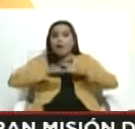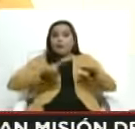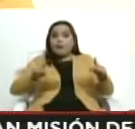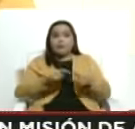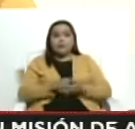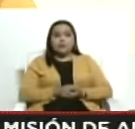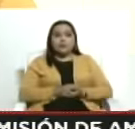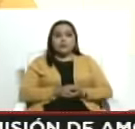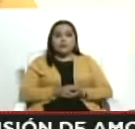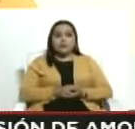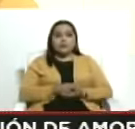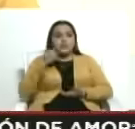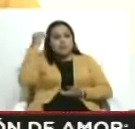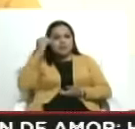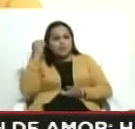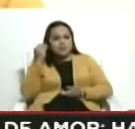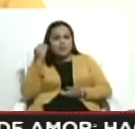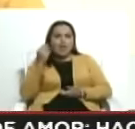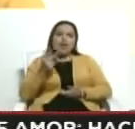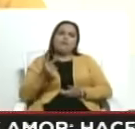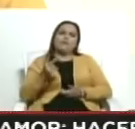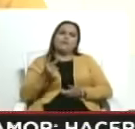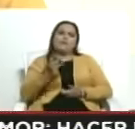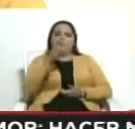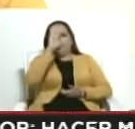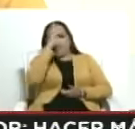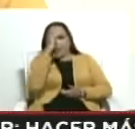puede considerar que es un doble rasero